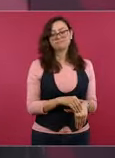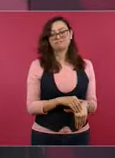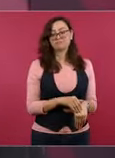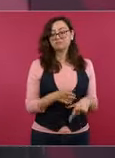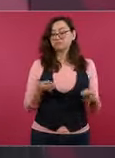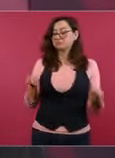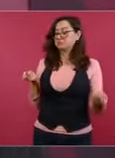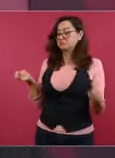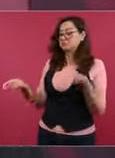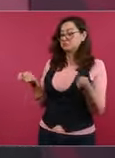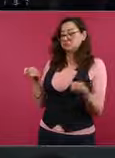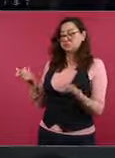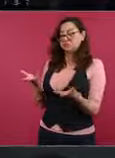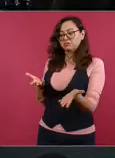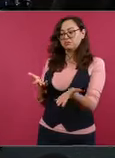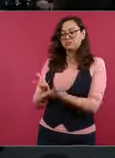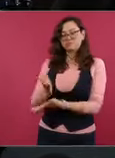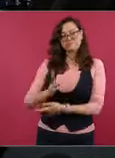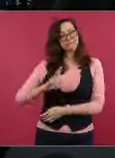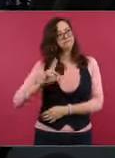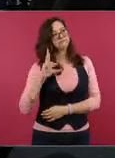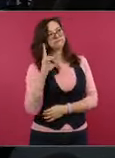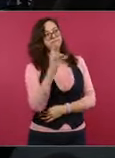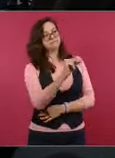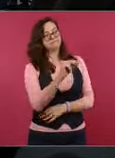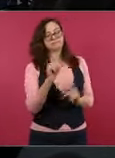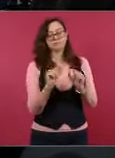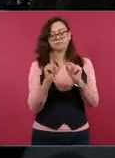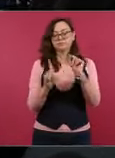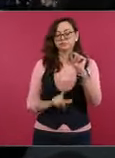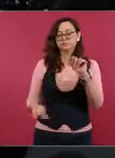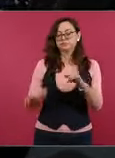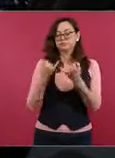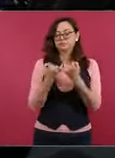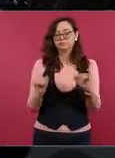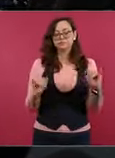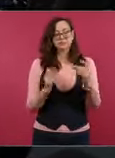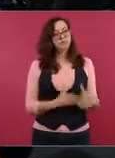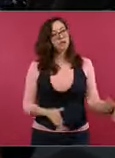colonia. México tiene que seguir siendo un país independiente,